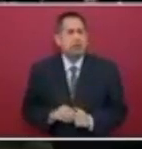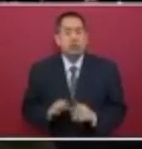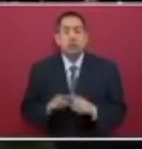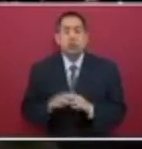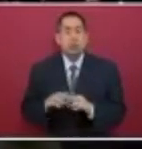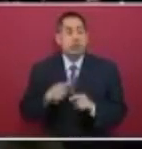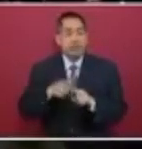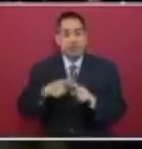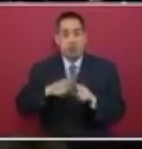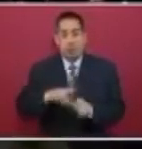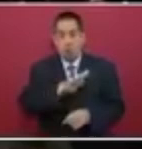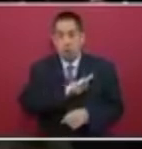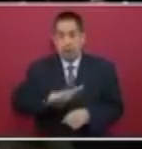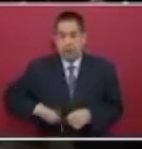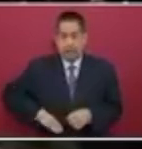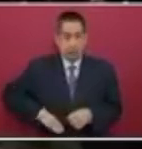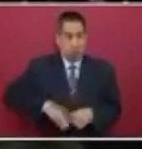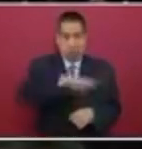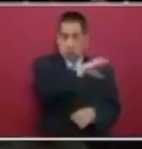los municipios